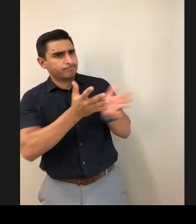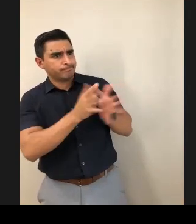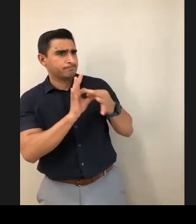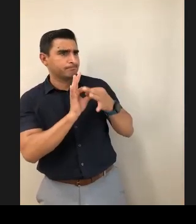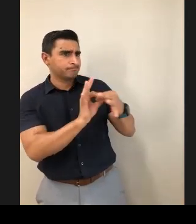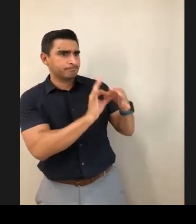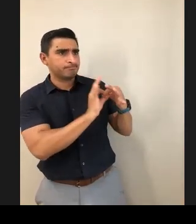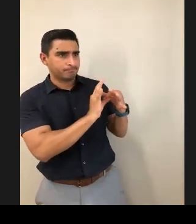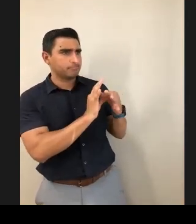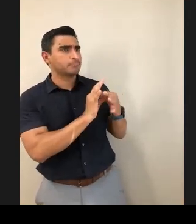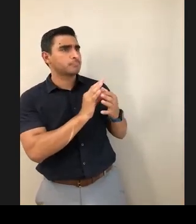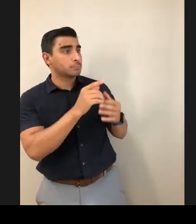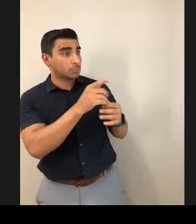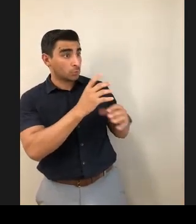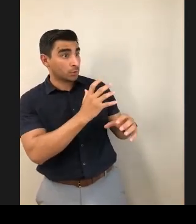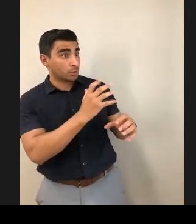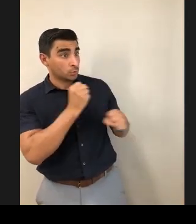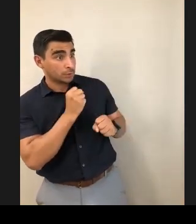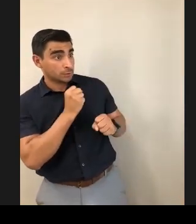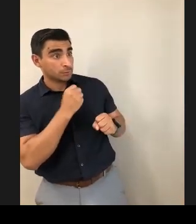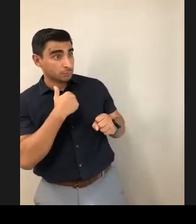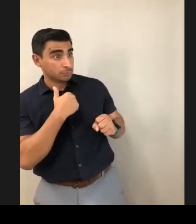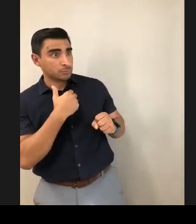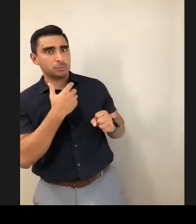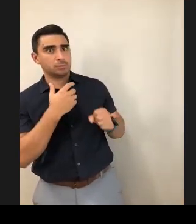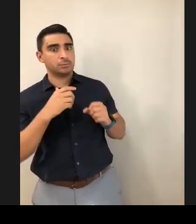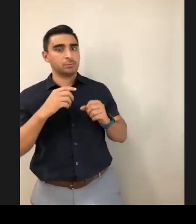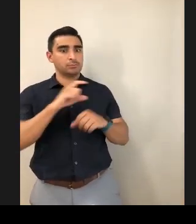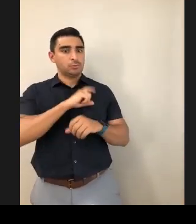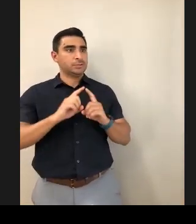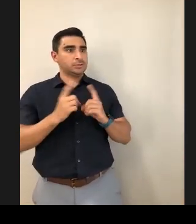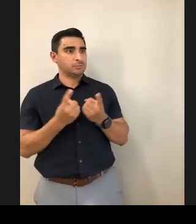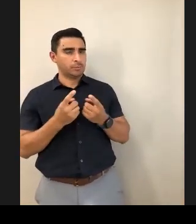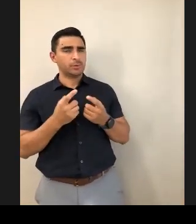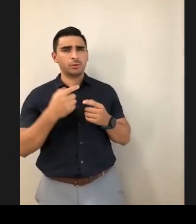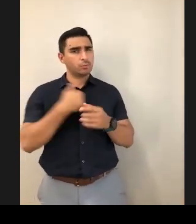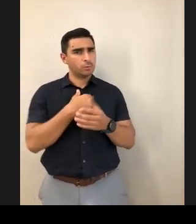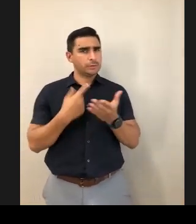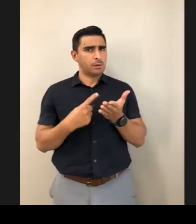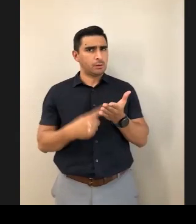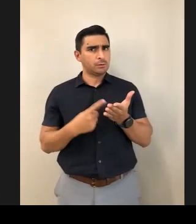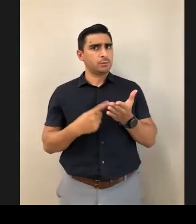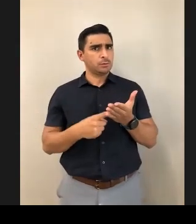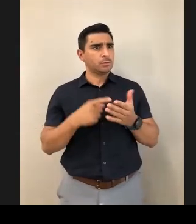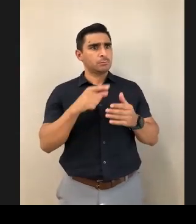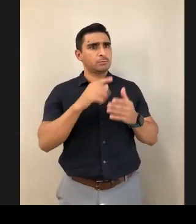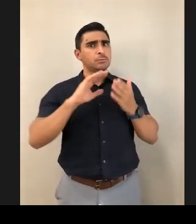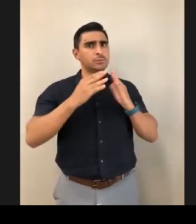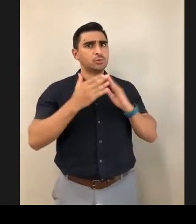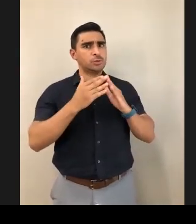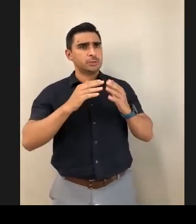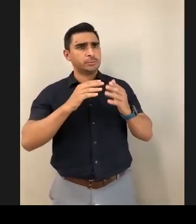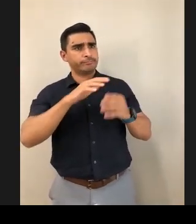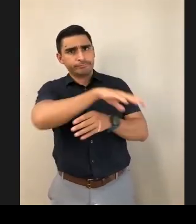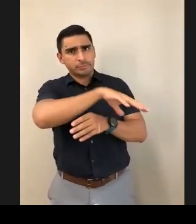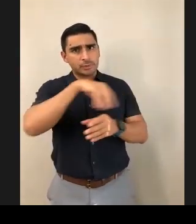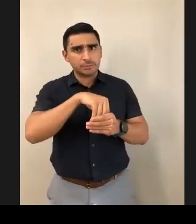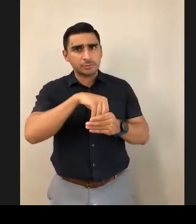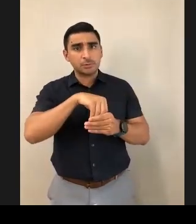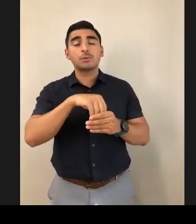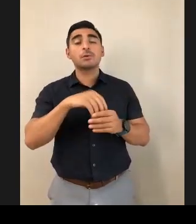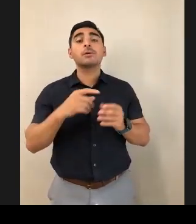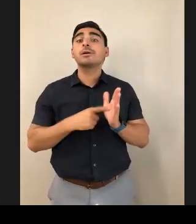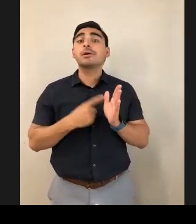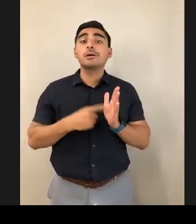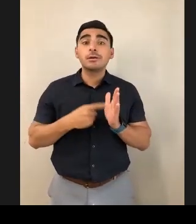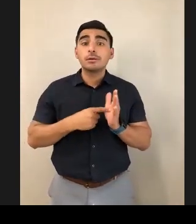cómo conseguir la confianza de todos los miembros de la comunidad. Y no solamente va a ser la